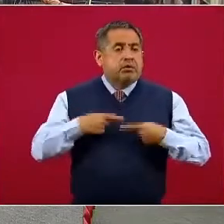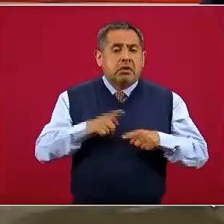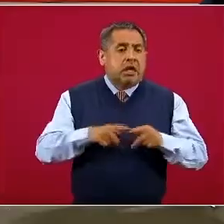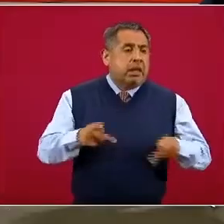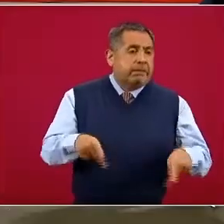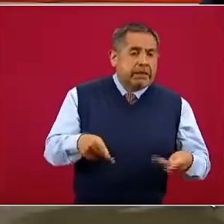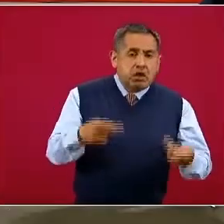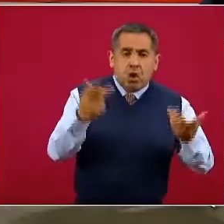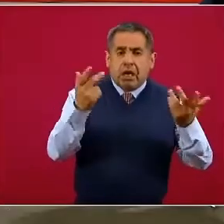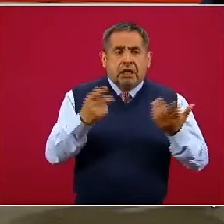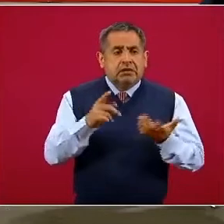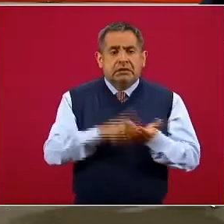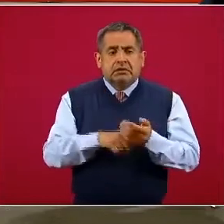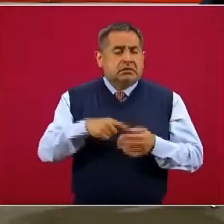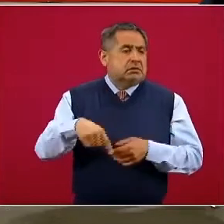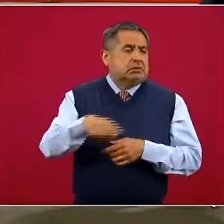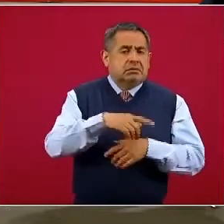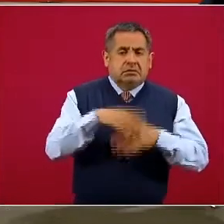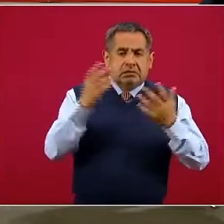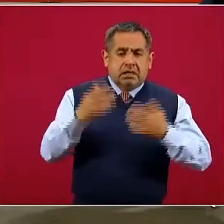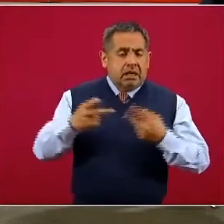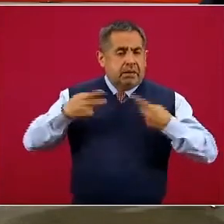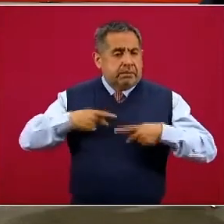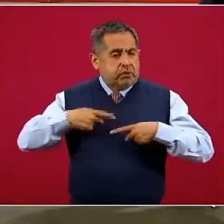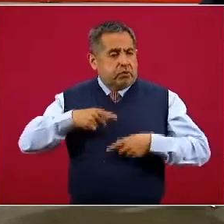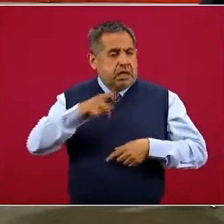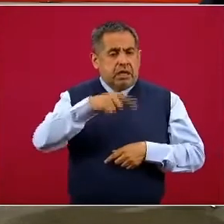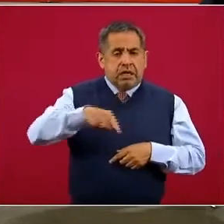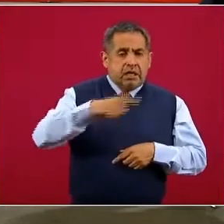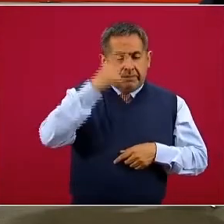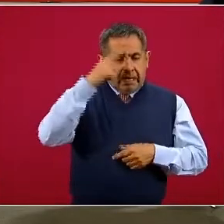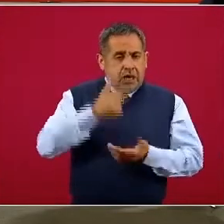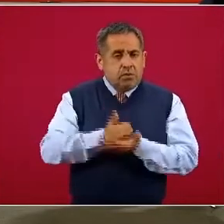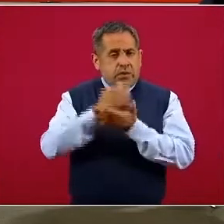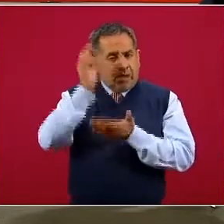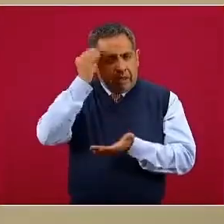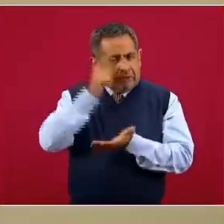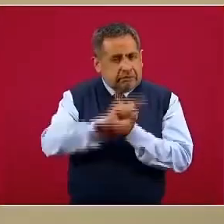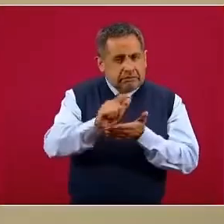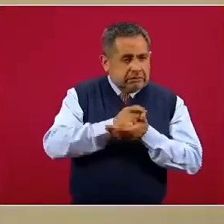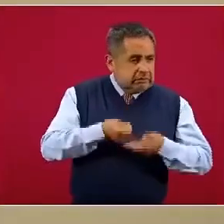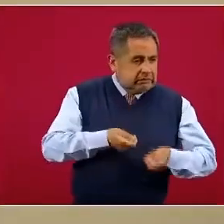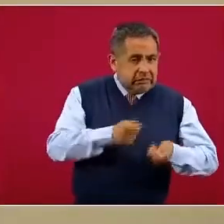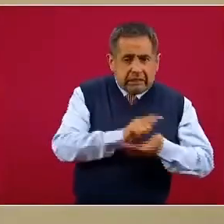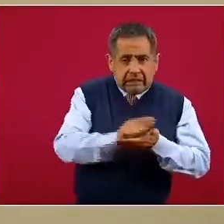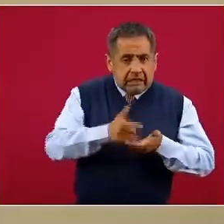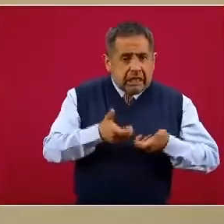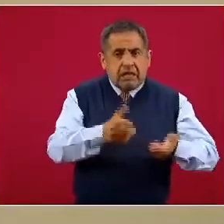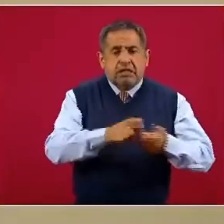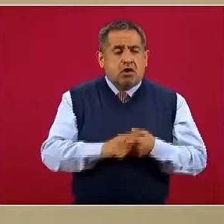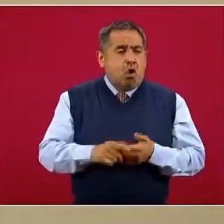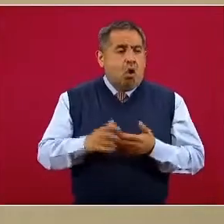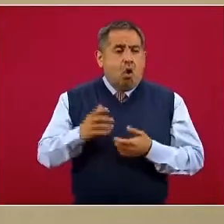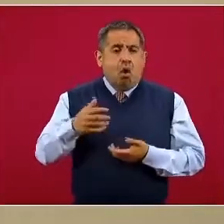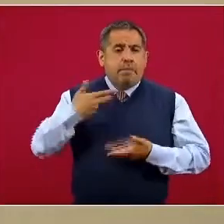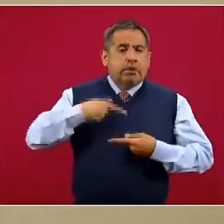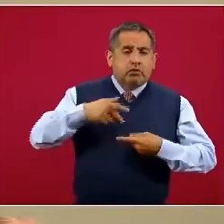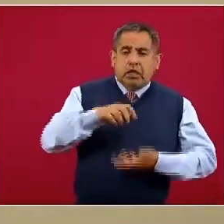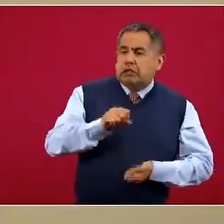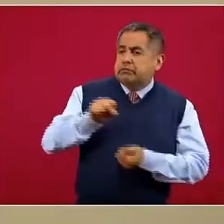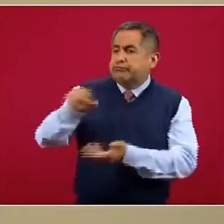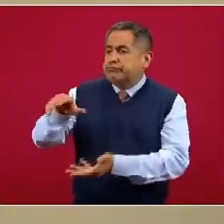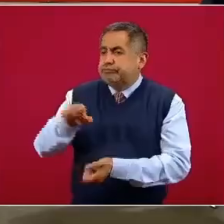vendedores, vendedoras, en personal de limpieza, en repartidoras,